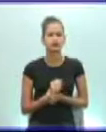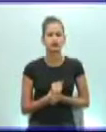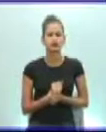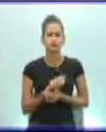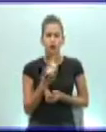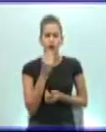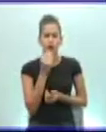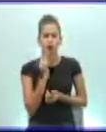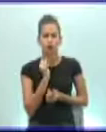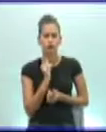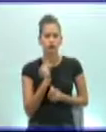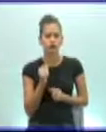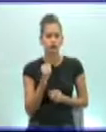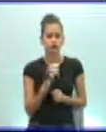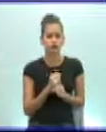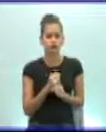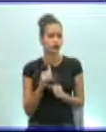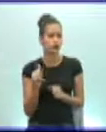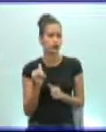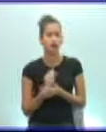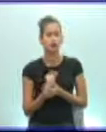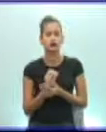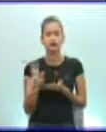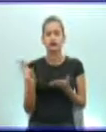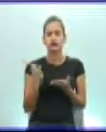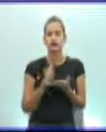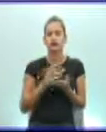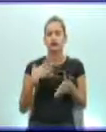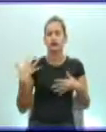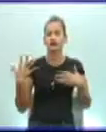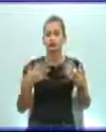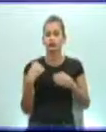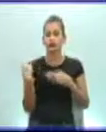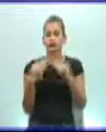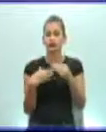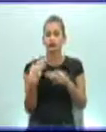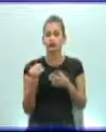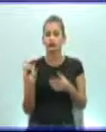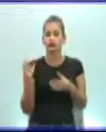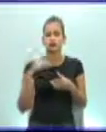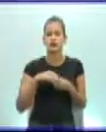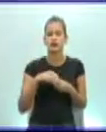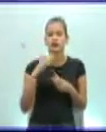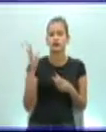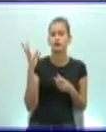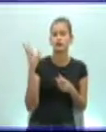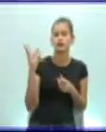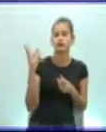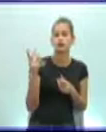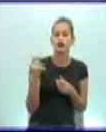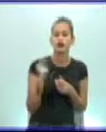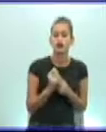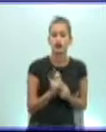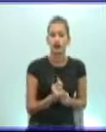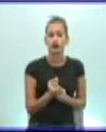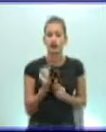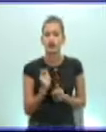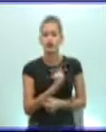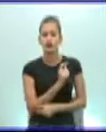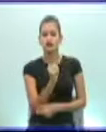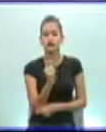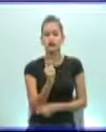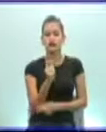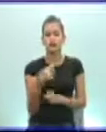como hemos hecho hasta ahora, el libro de ejercicios y problemas integradores de matemática para la enseñanza media superior. Recuerde que tiene dos ediciones de